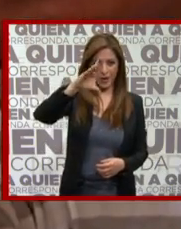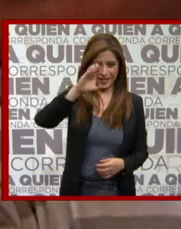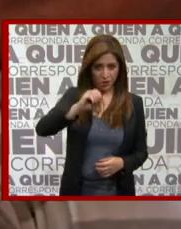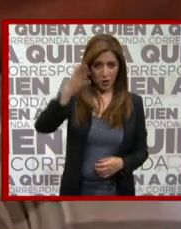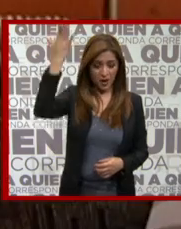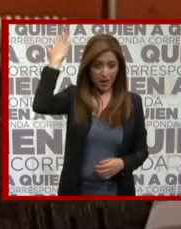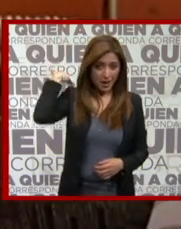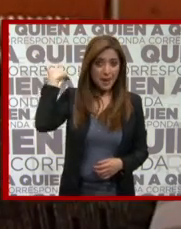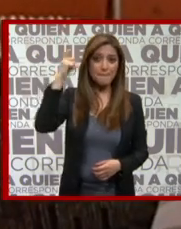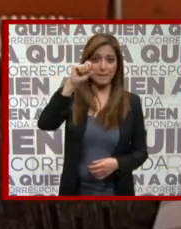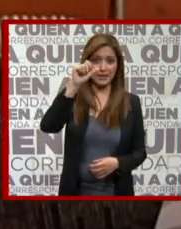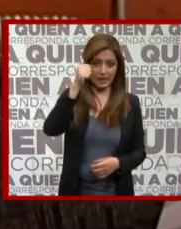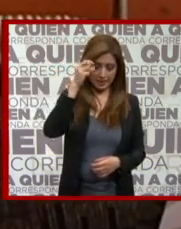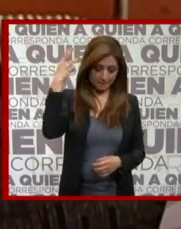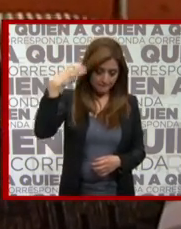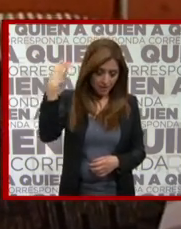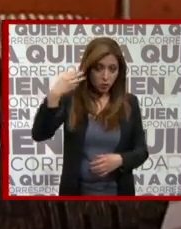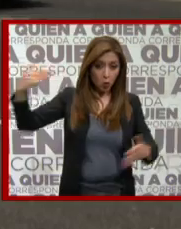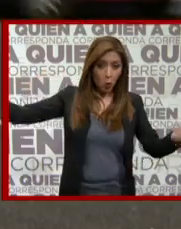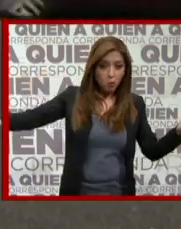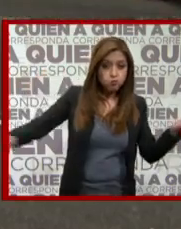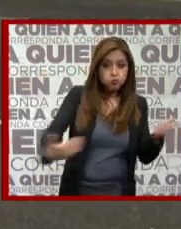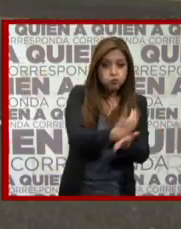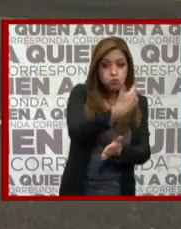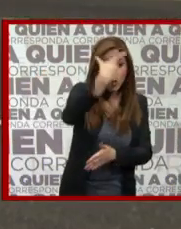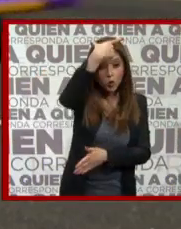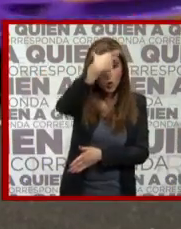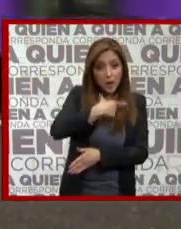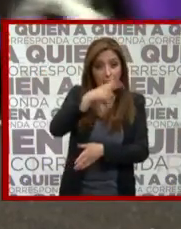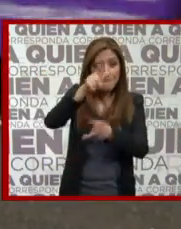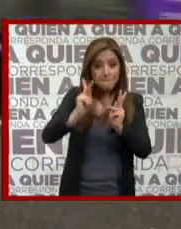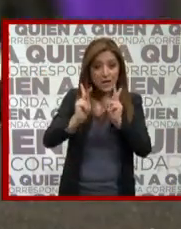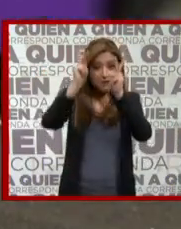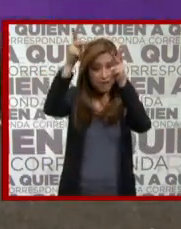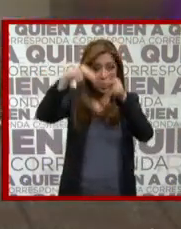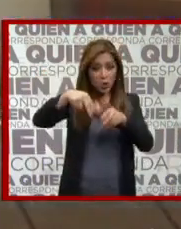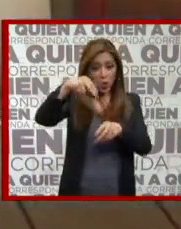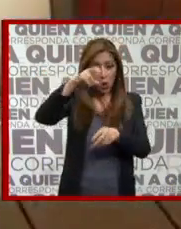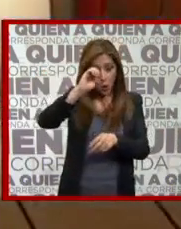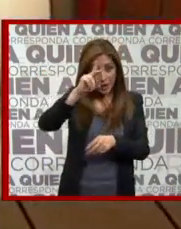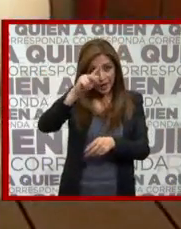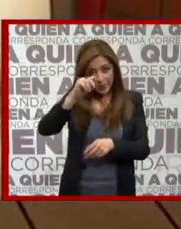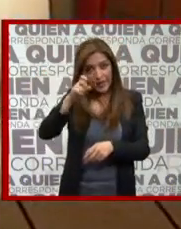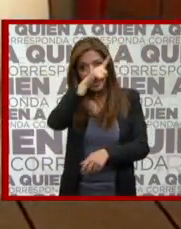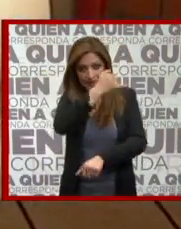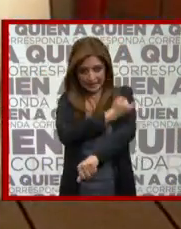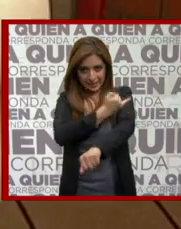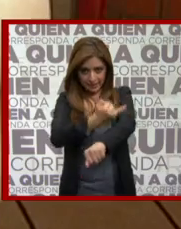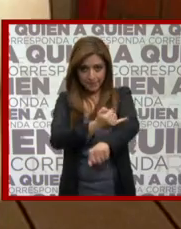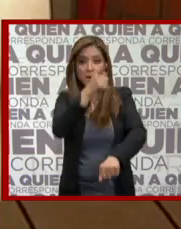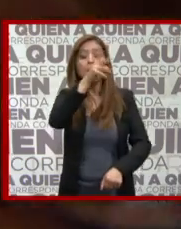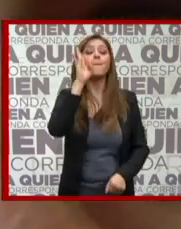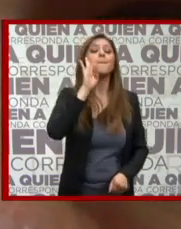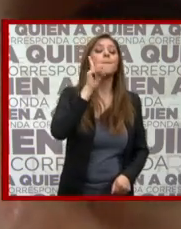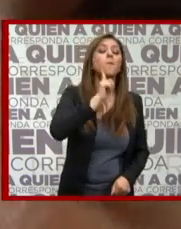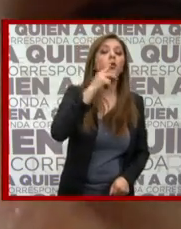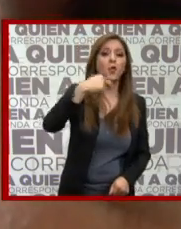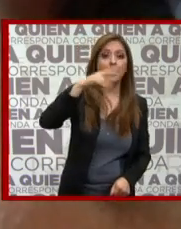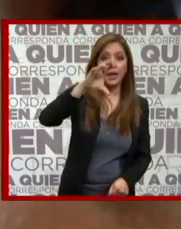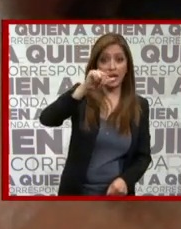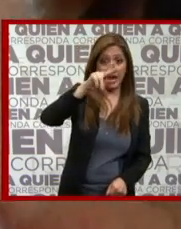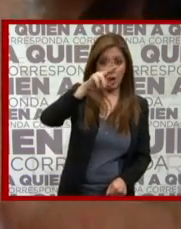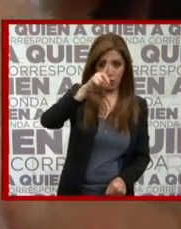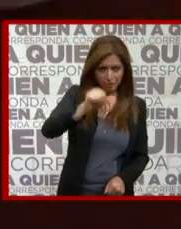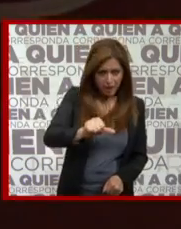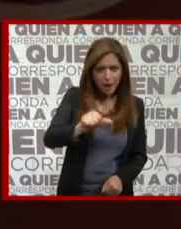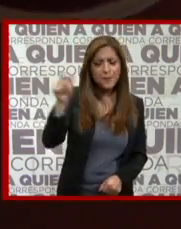26 de mayo del 2013 en este punto de Periférico Oriente, en la zona de Iztapalapa. narra su madre, Claudia García Ordóñez, que fue por